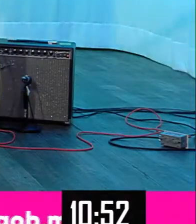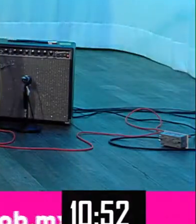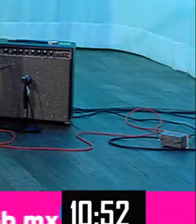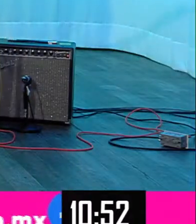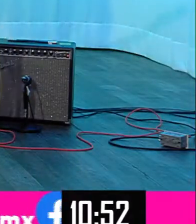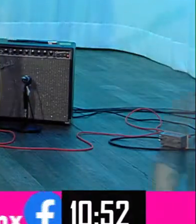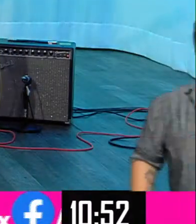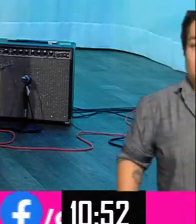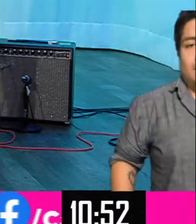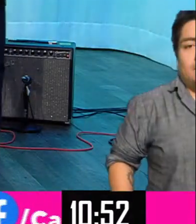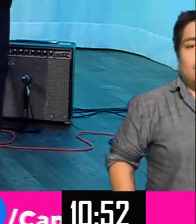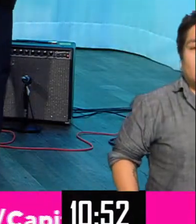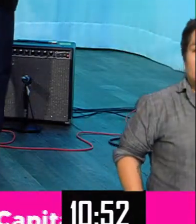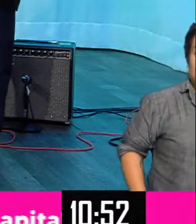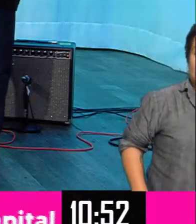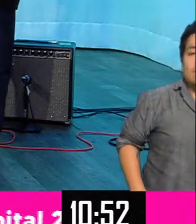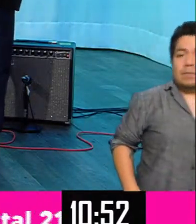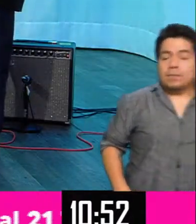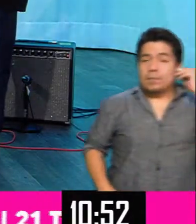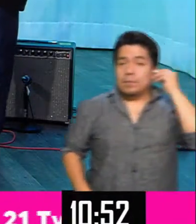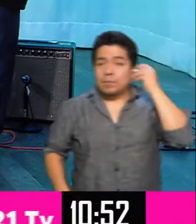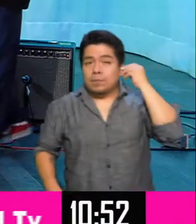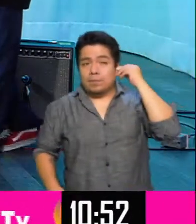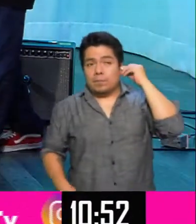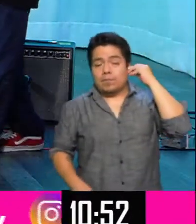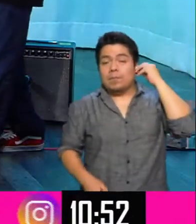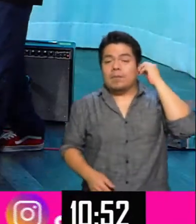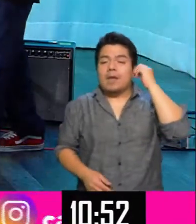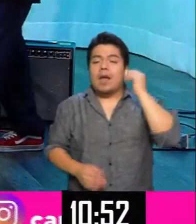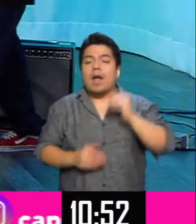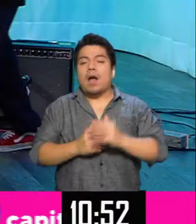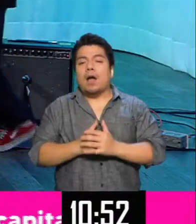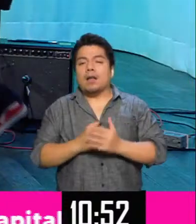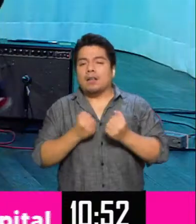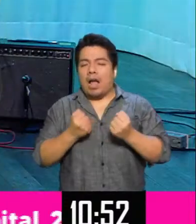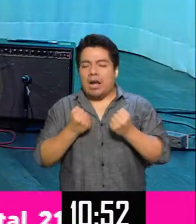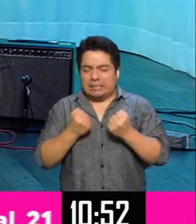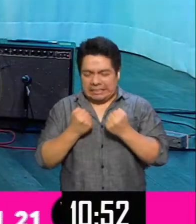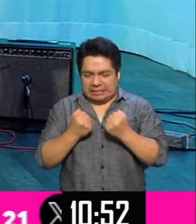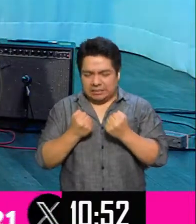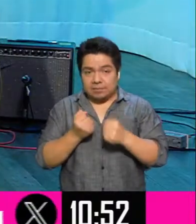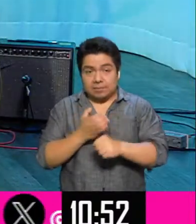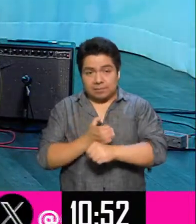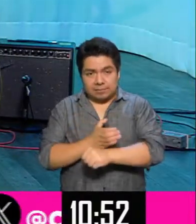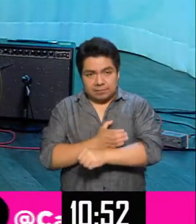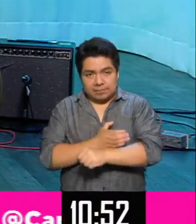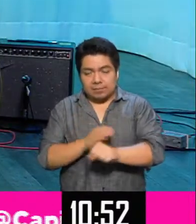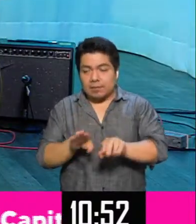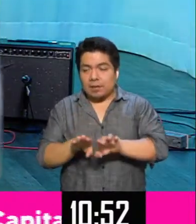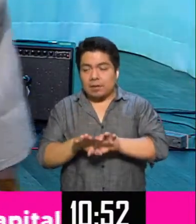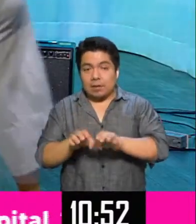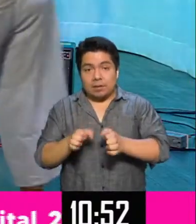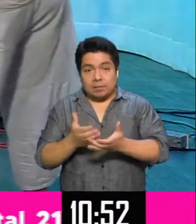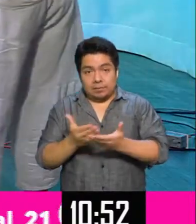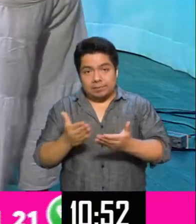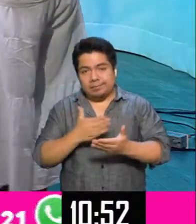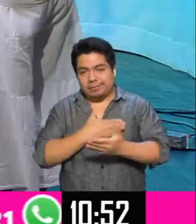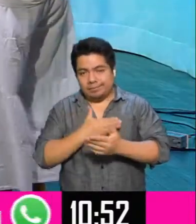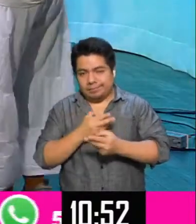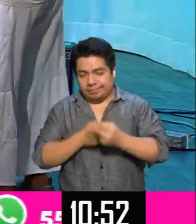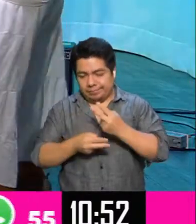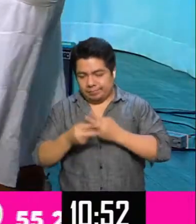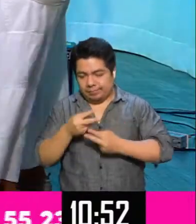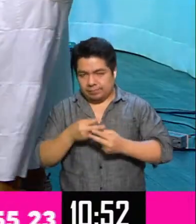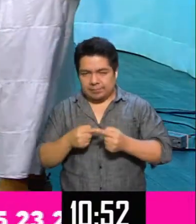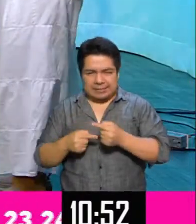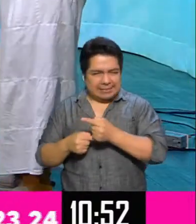¡Uy, cuánta mendiga energía! ¿Cómo está, compañero? Compañeros, ¿cómo están? Bienvenidos. Sí que con este, mira,